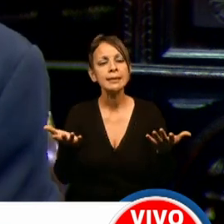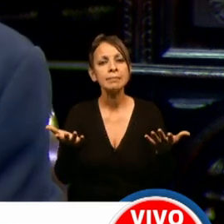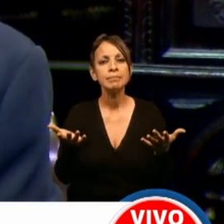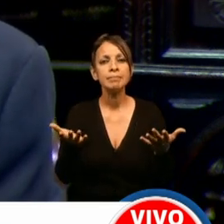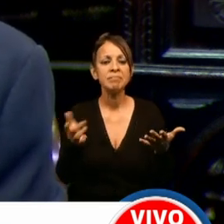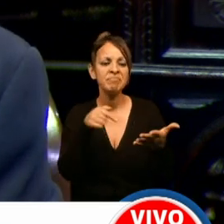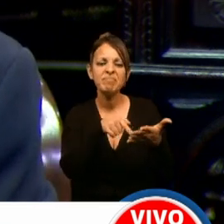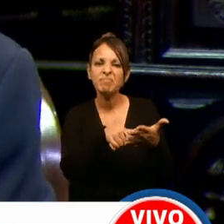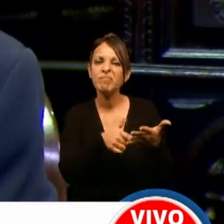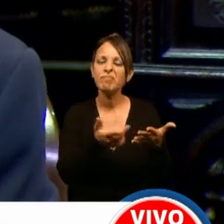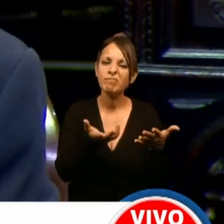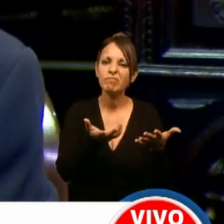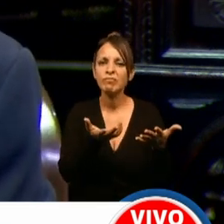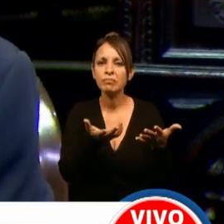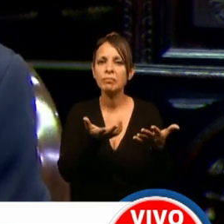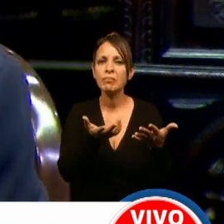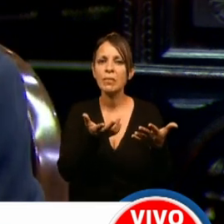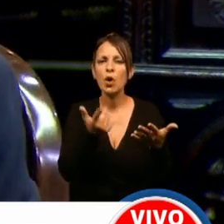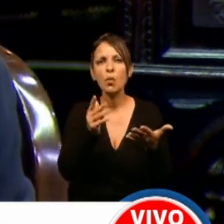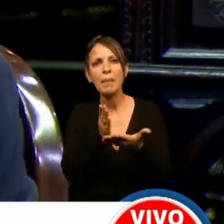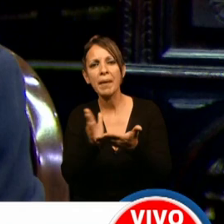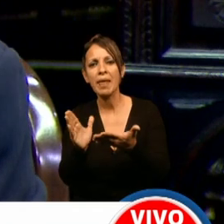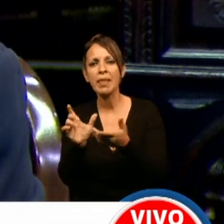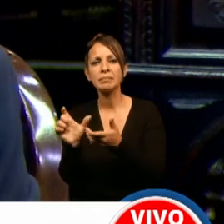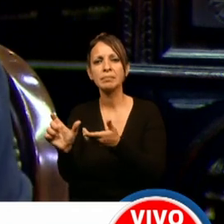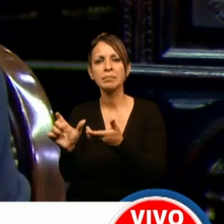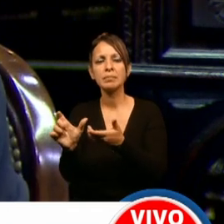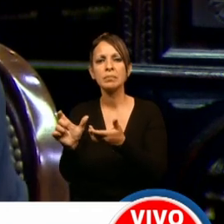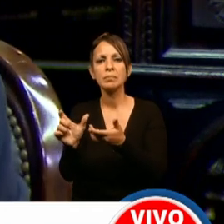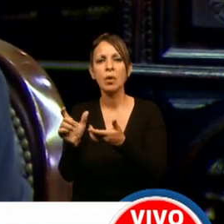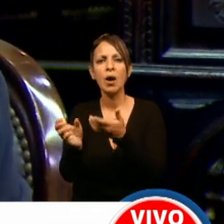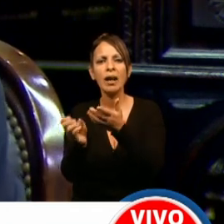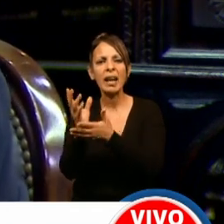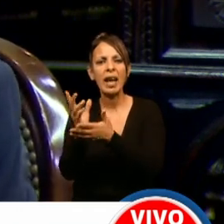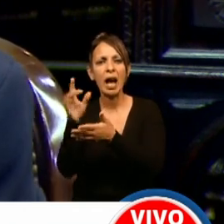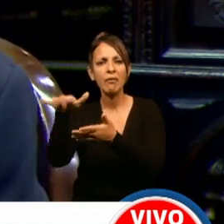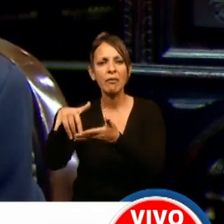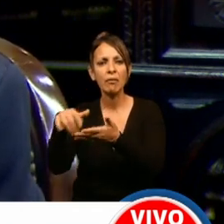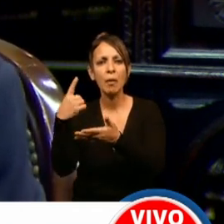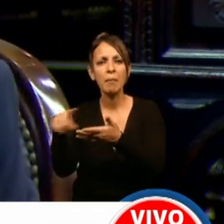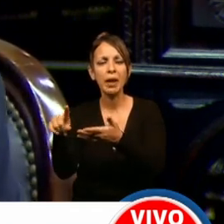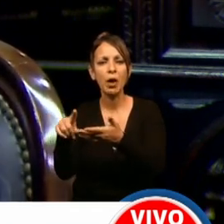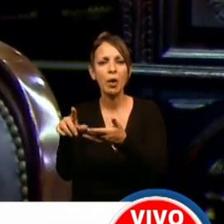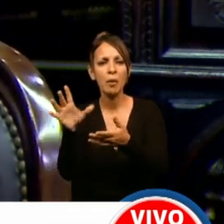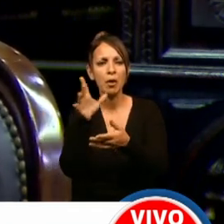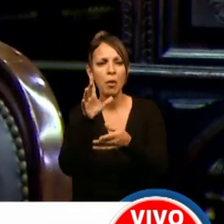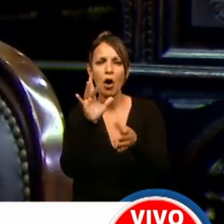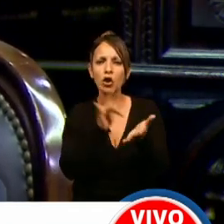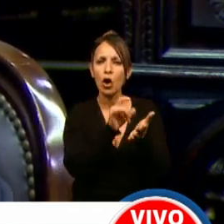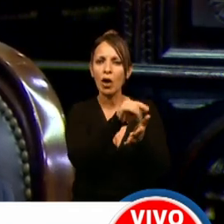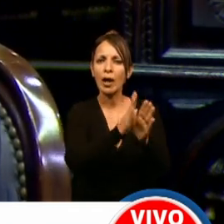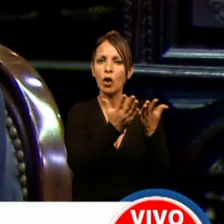sí róga sin modificar el código penal pero que le dice que eventualmente algunos delitos así